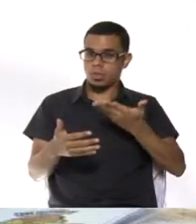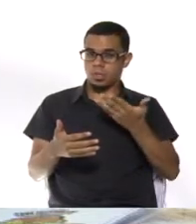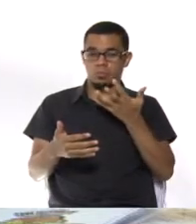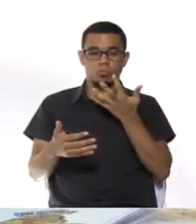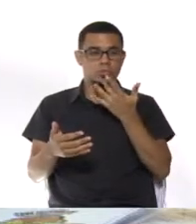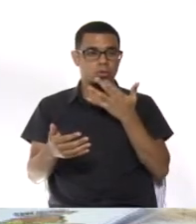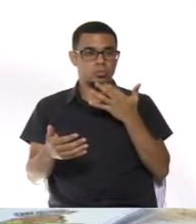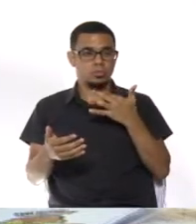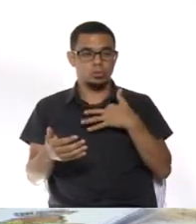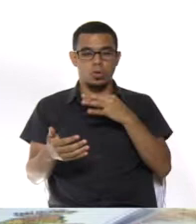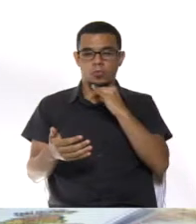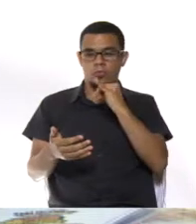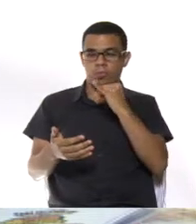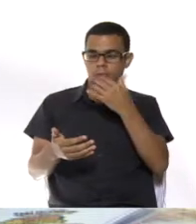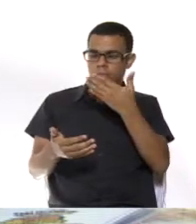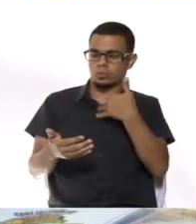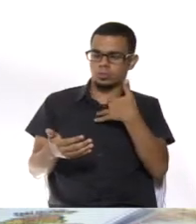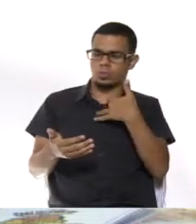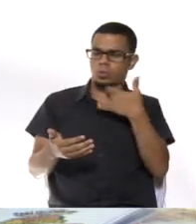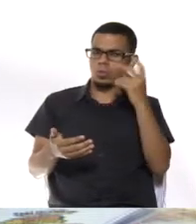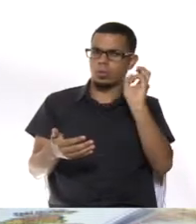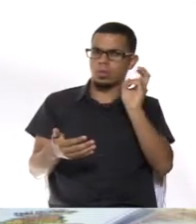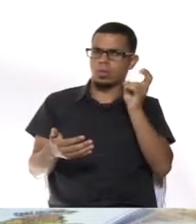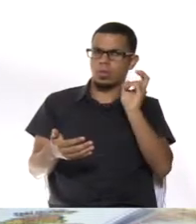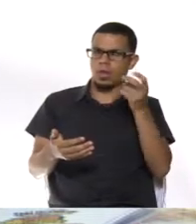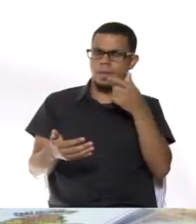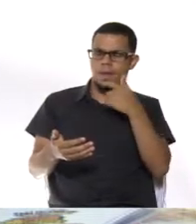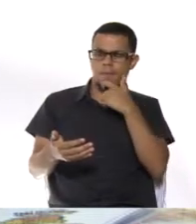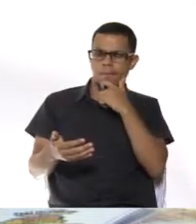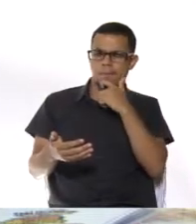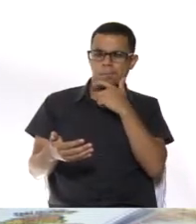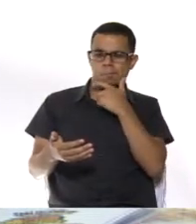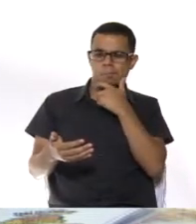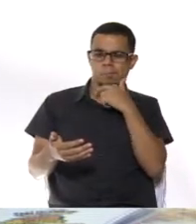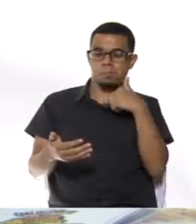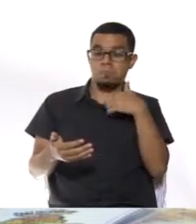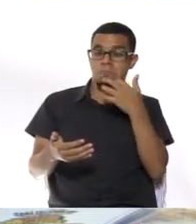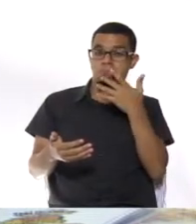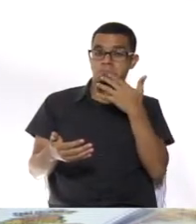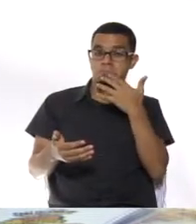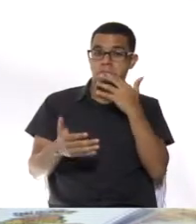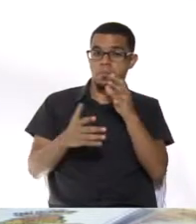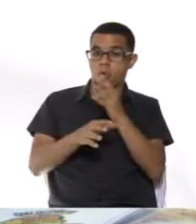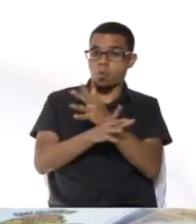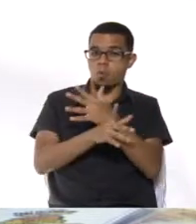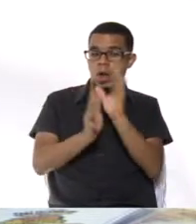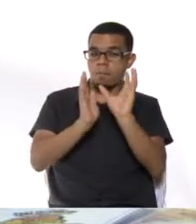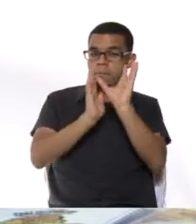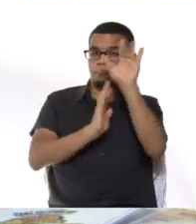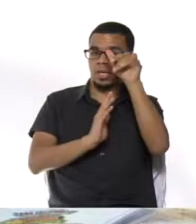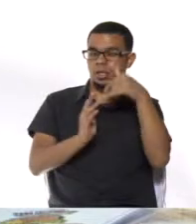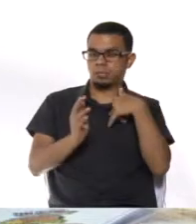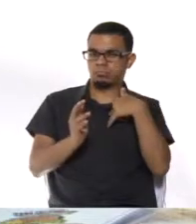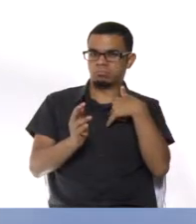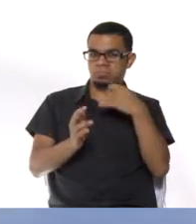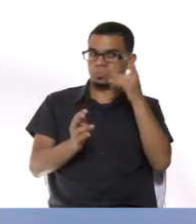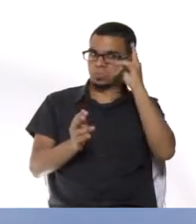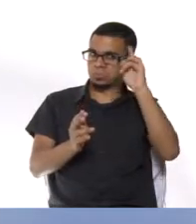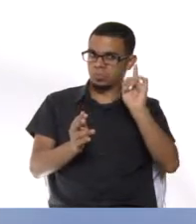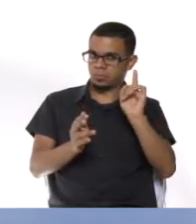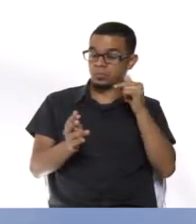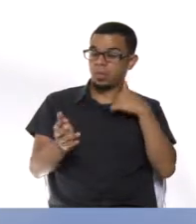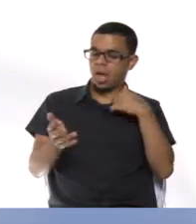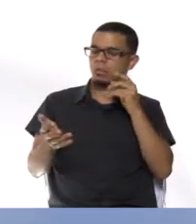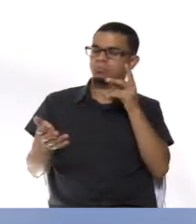cuando necesitamos una información, ubicar un tema, automáticamente buscamos un texto informativo. Los